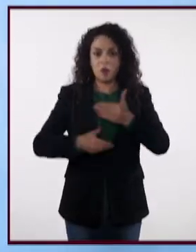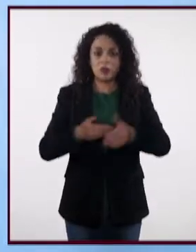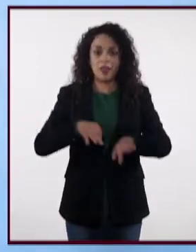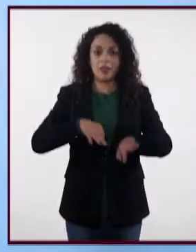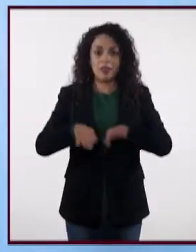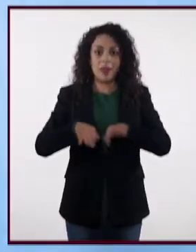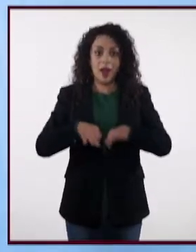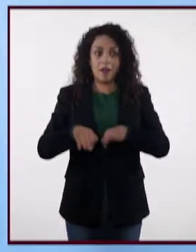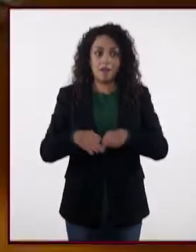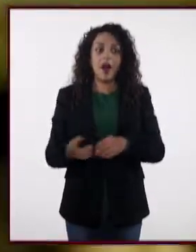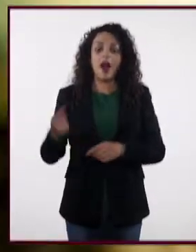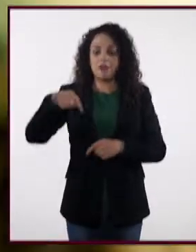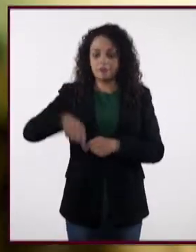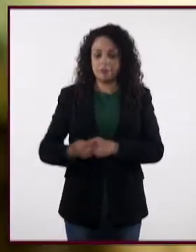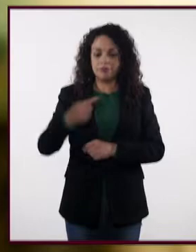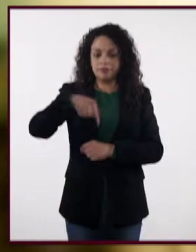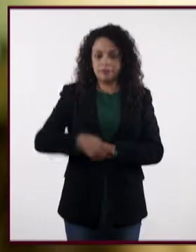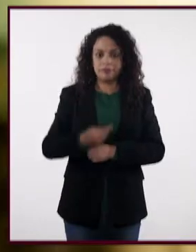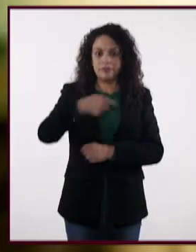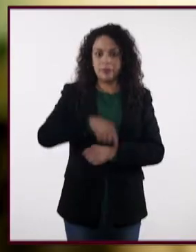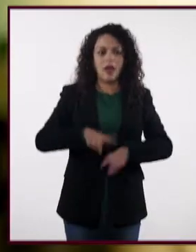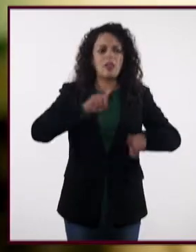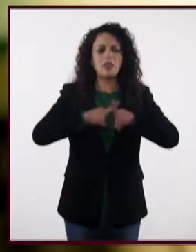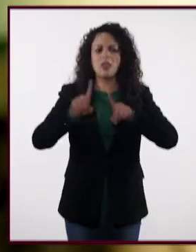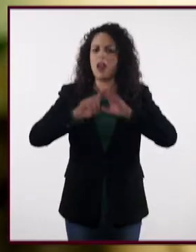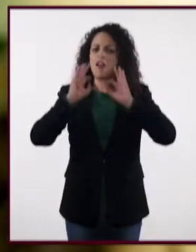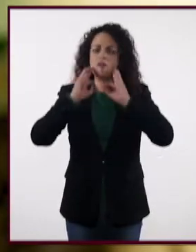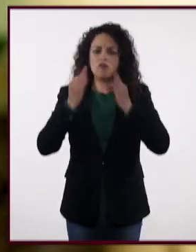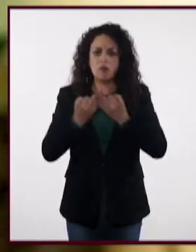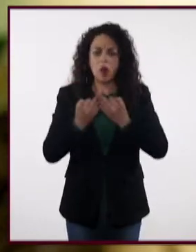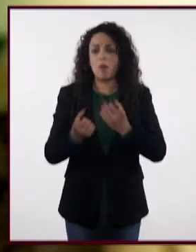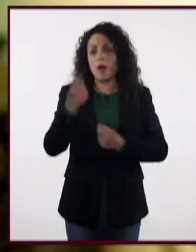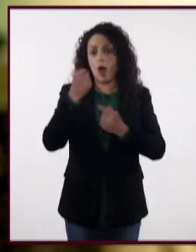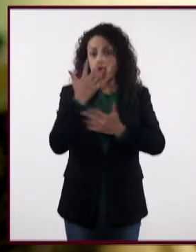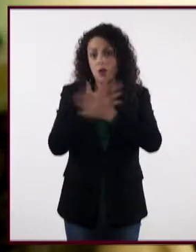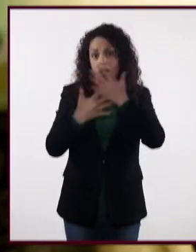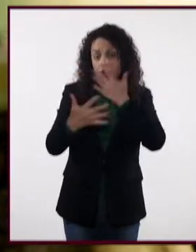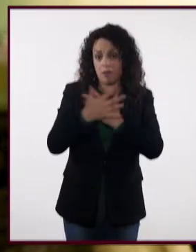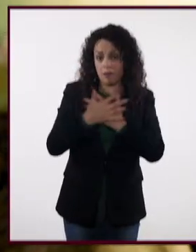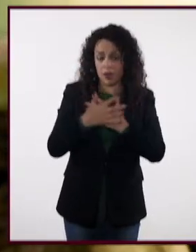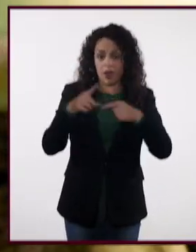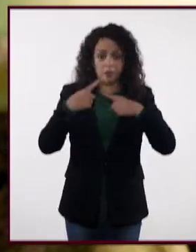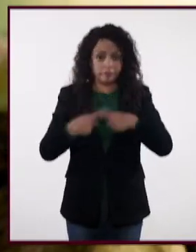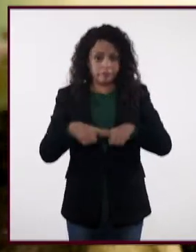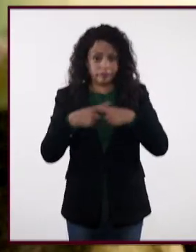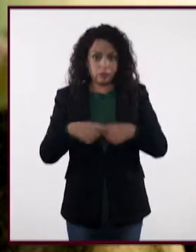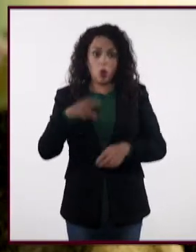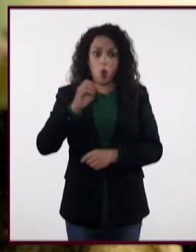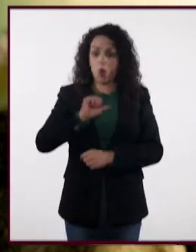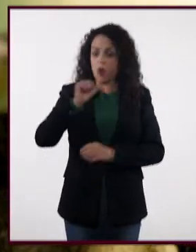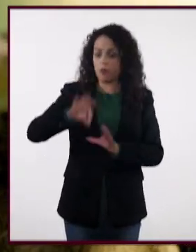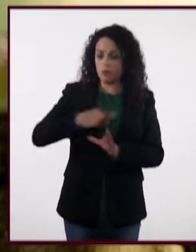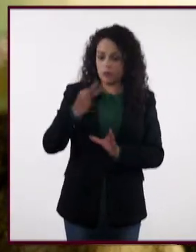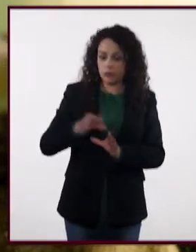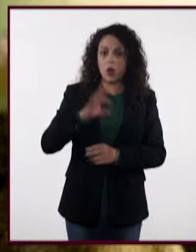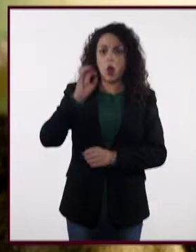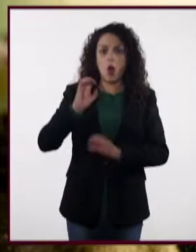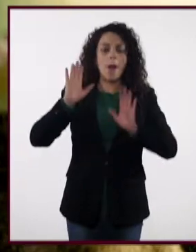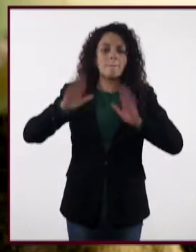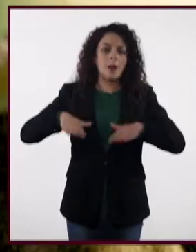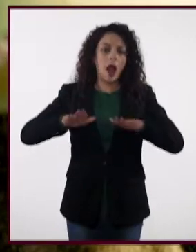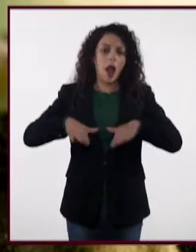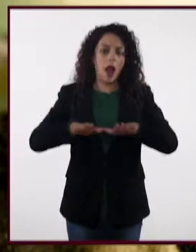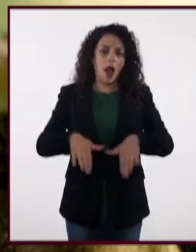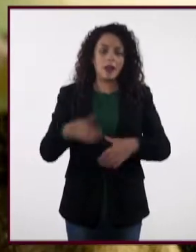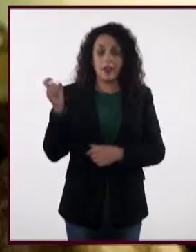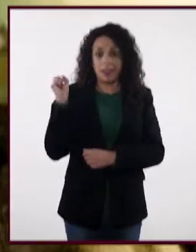y ser entrelazados de manera distinta. Algunos se tejen a mano, otros con telares tradicionales y otros con máquinas